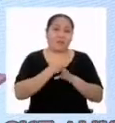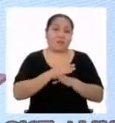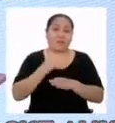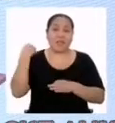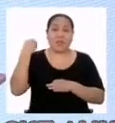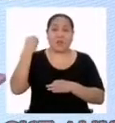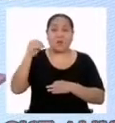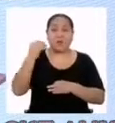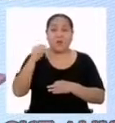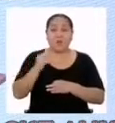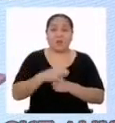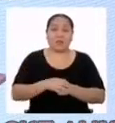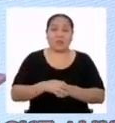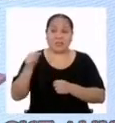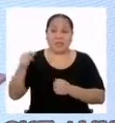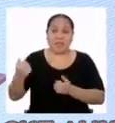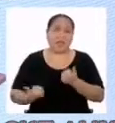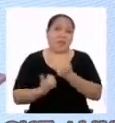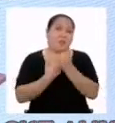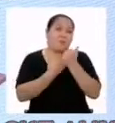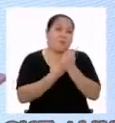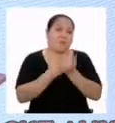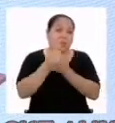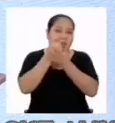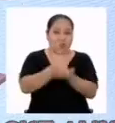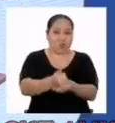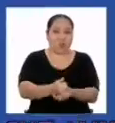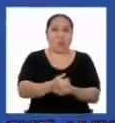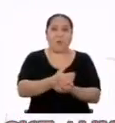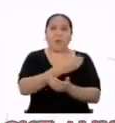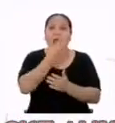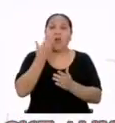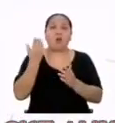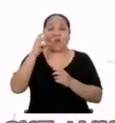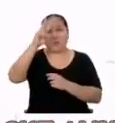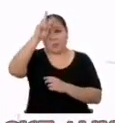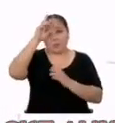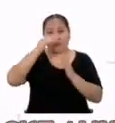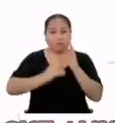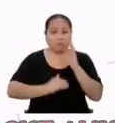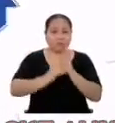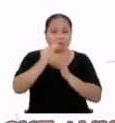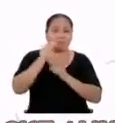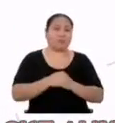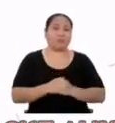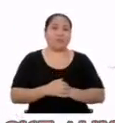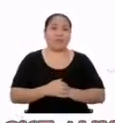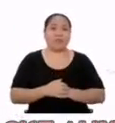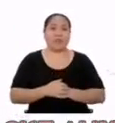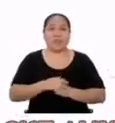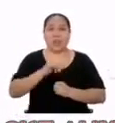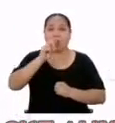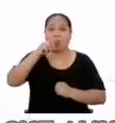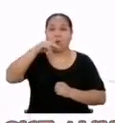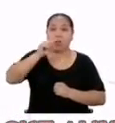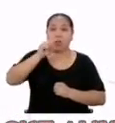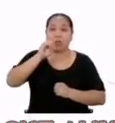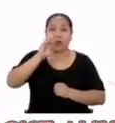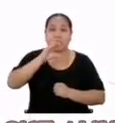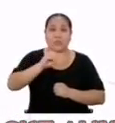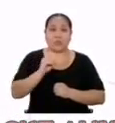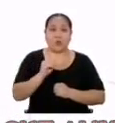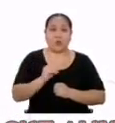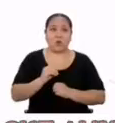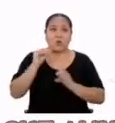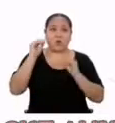para construir un mejor Perú. Sigamos con el texto. La UNESCO reaccionó con una condena